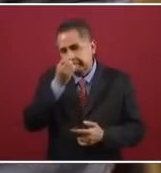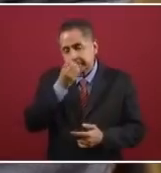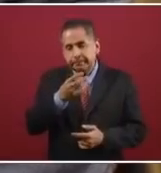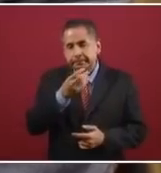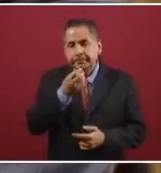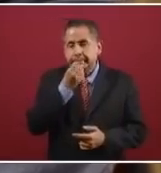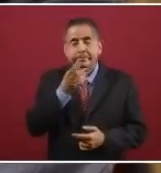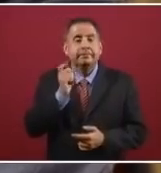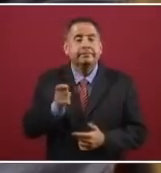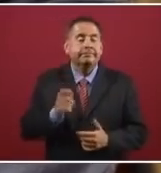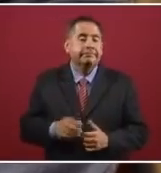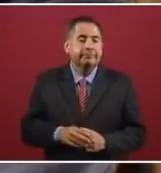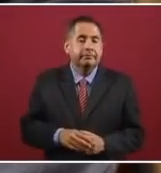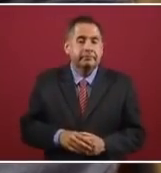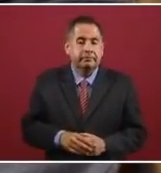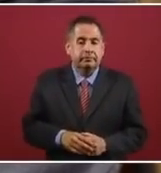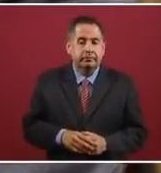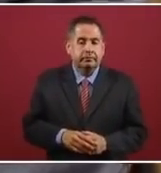extraordinaria.